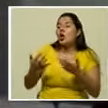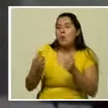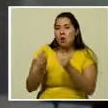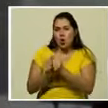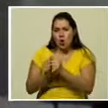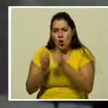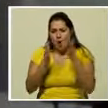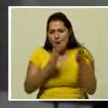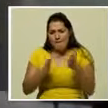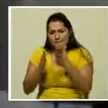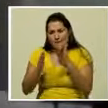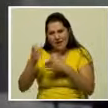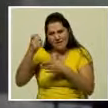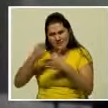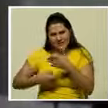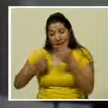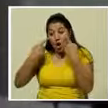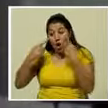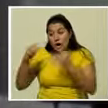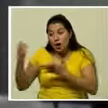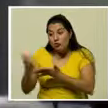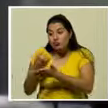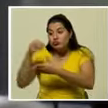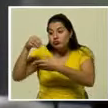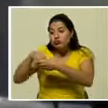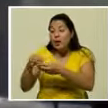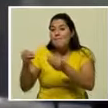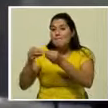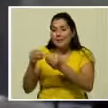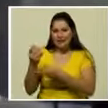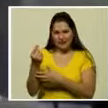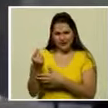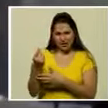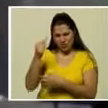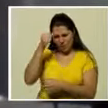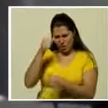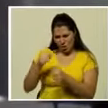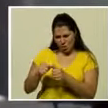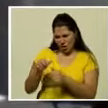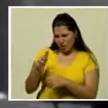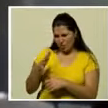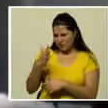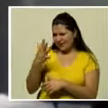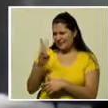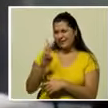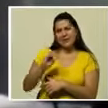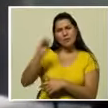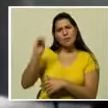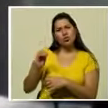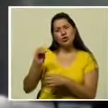se logró aumentar la recaudación. Retengo un número que fue el 17% de aumento en la